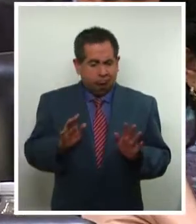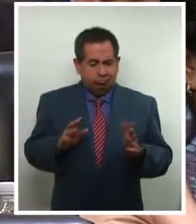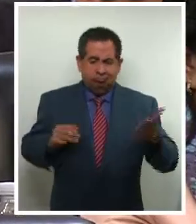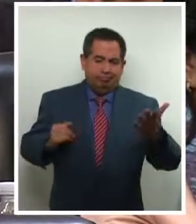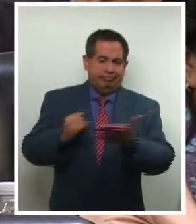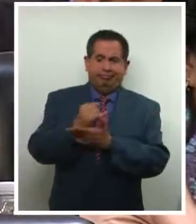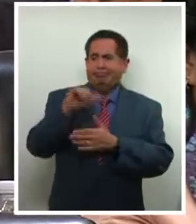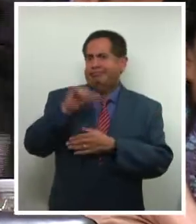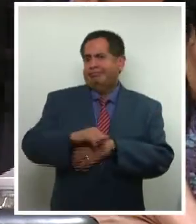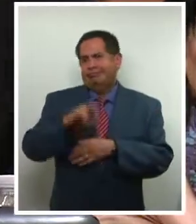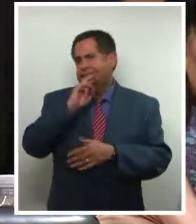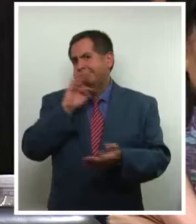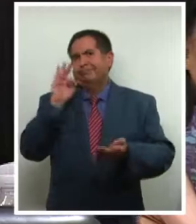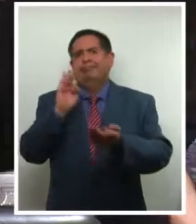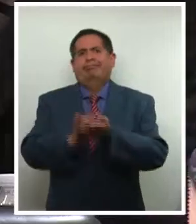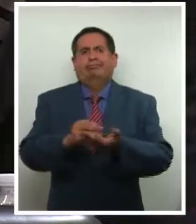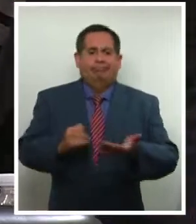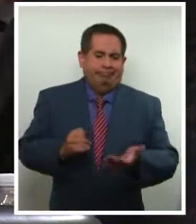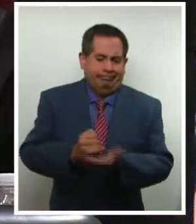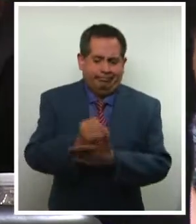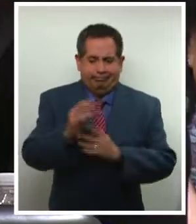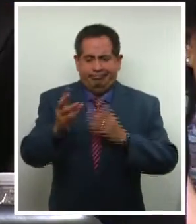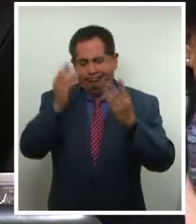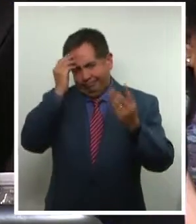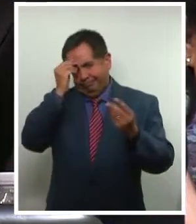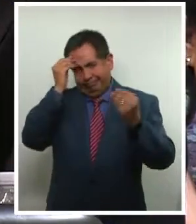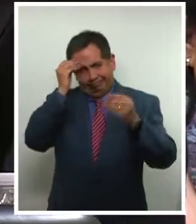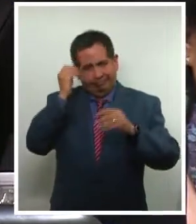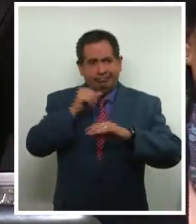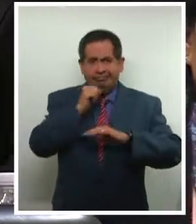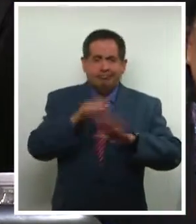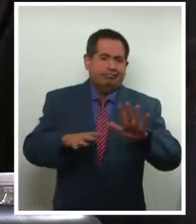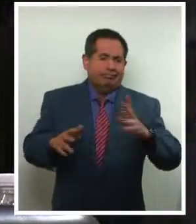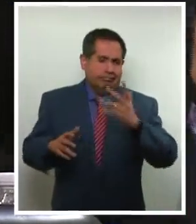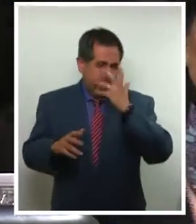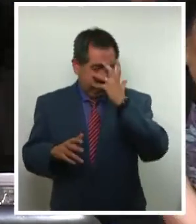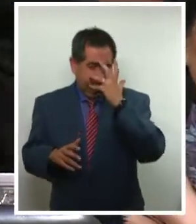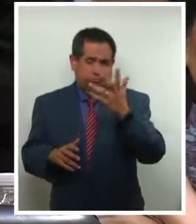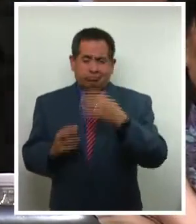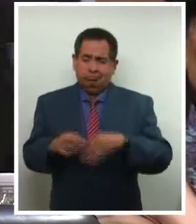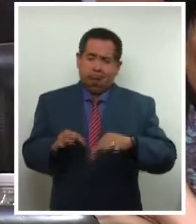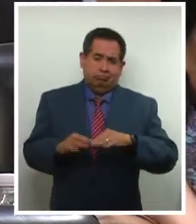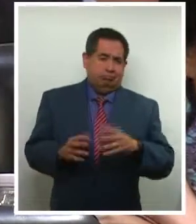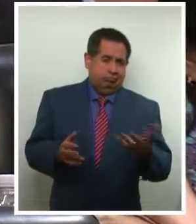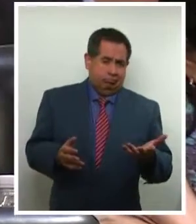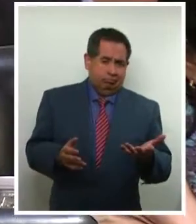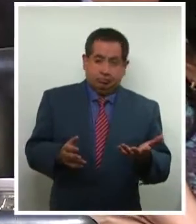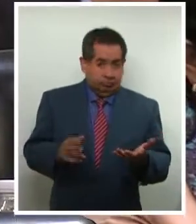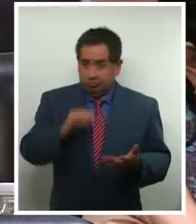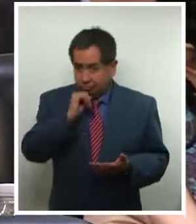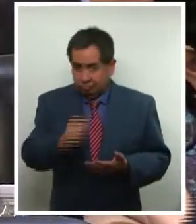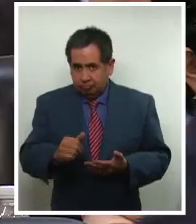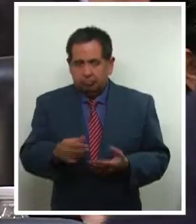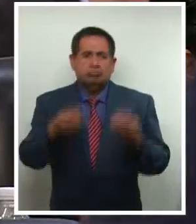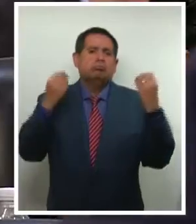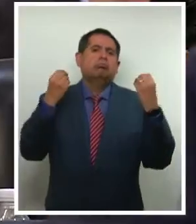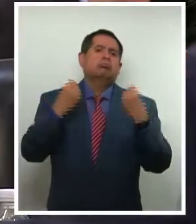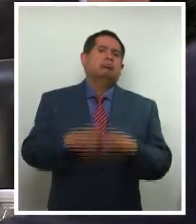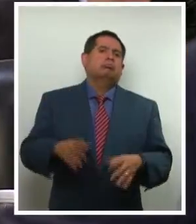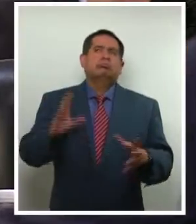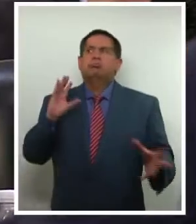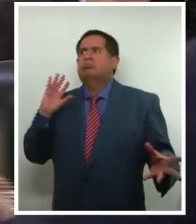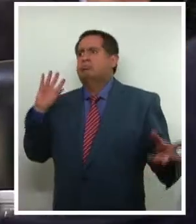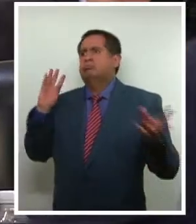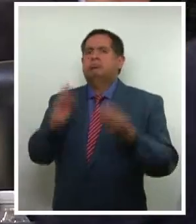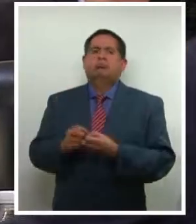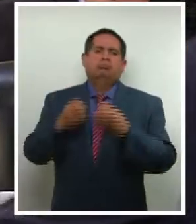de última hora, sin la meditación y sin la serenidad que requiere, expone todo el trabajo que hemos